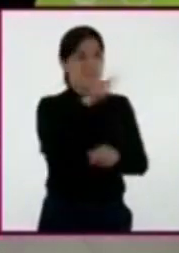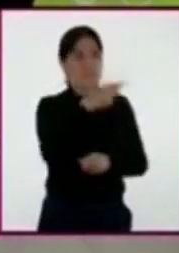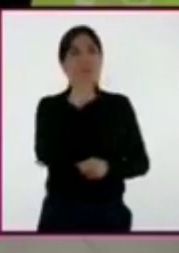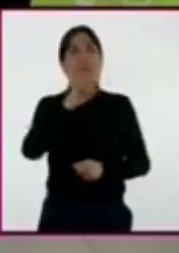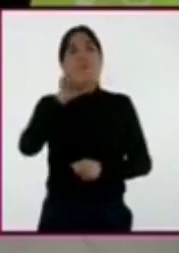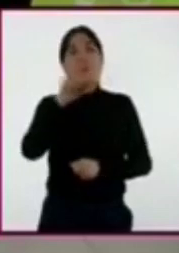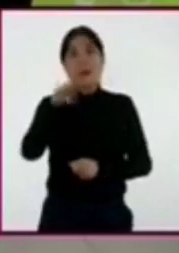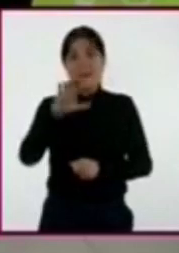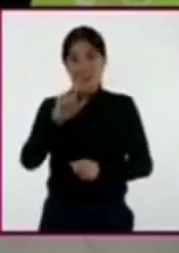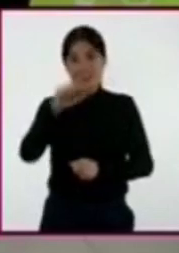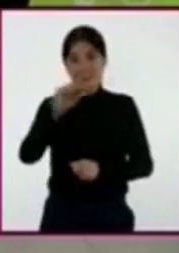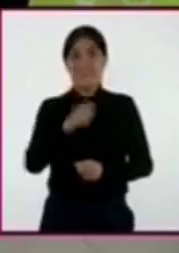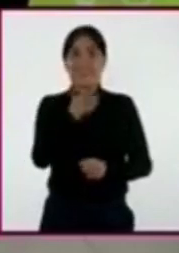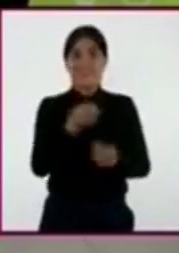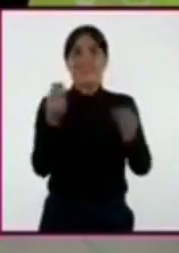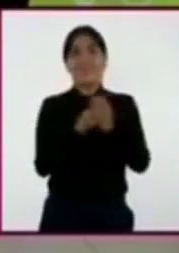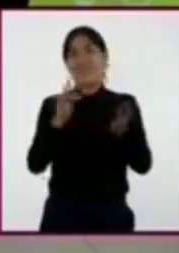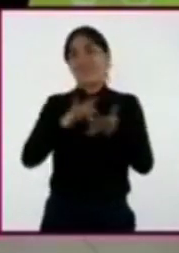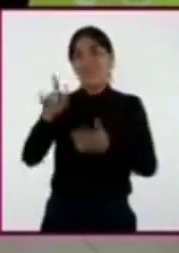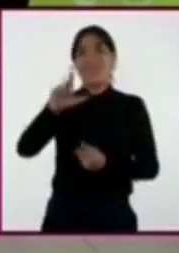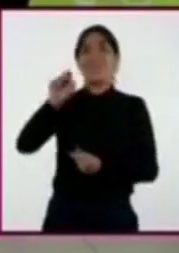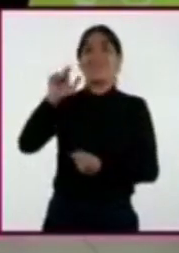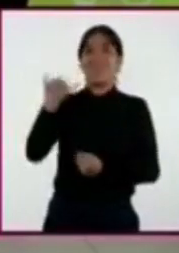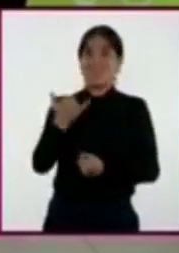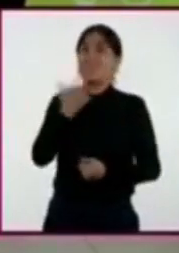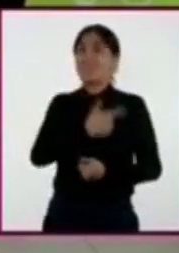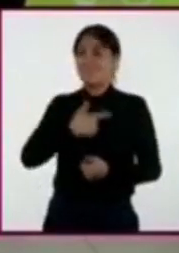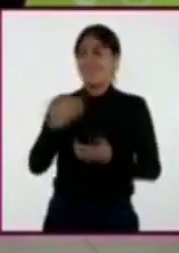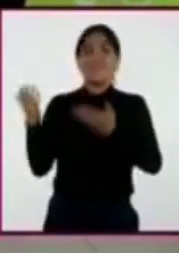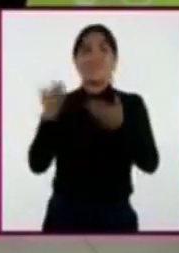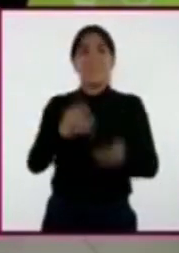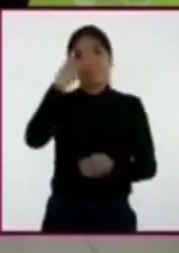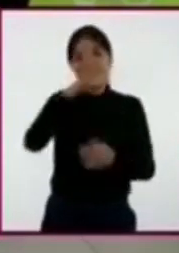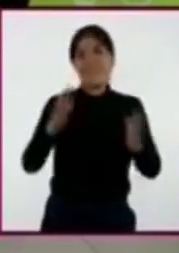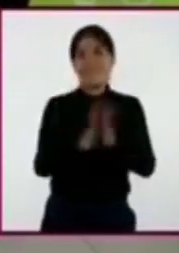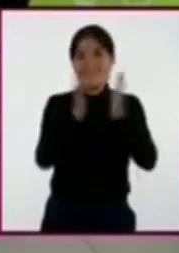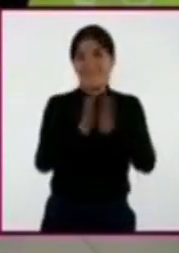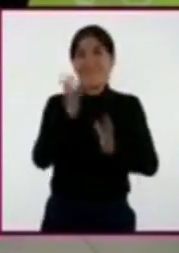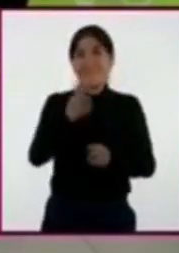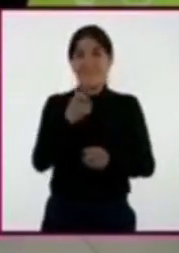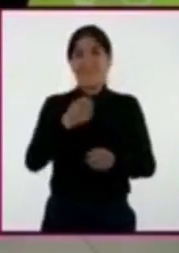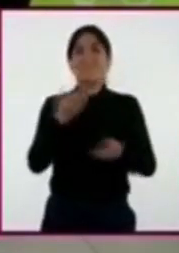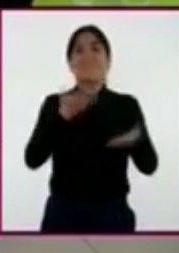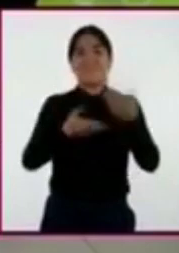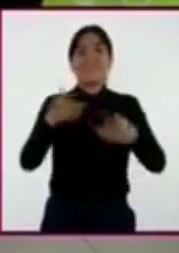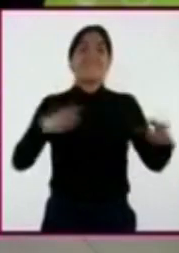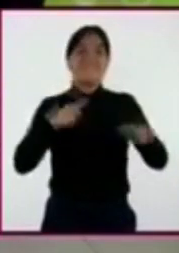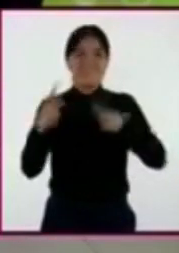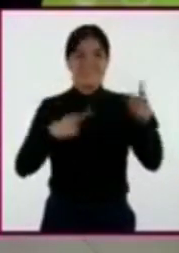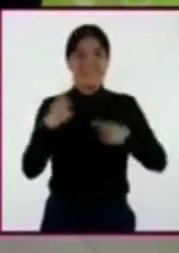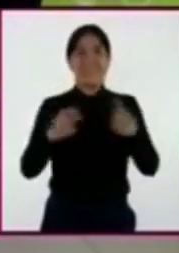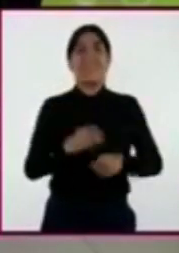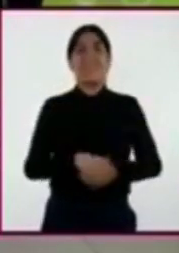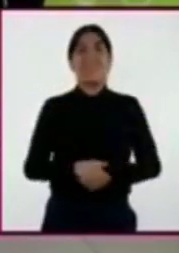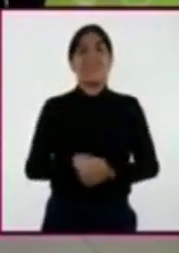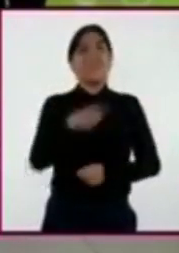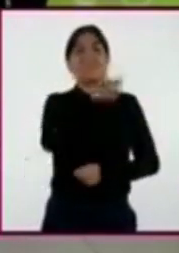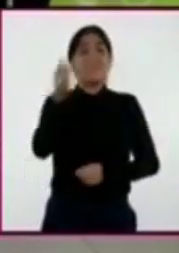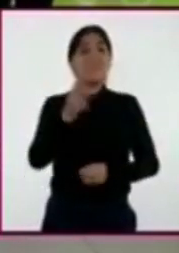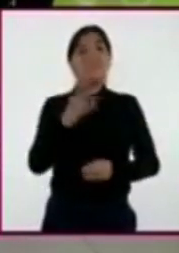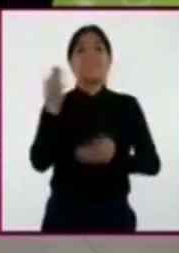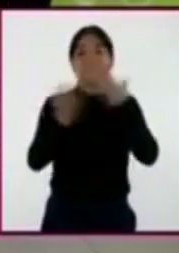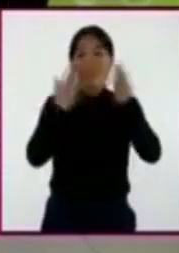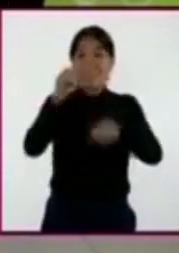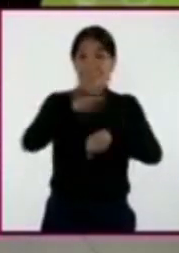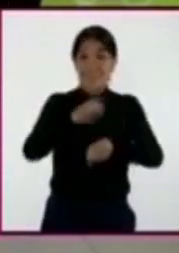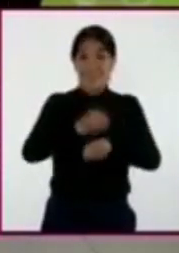asistido en esta sesión. Gracias, Leslie. Siempre es un placer contribuir para participar en estas sesiones tan divertidas. Y a ustedes, estudiantes de